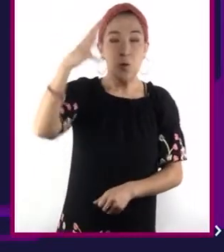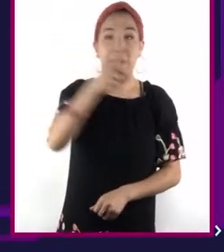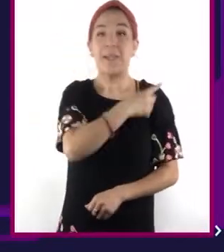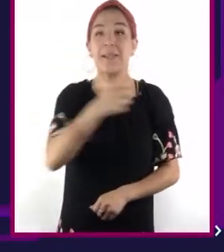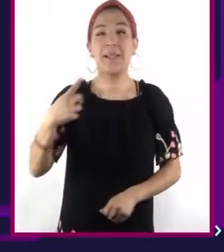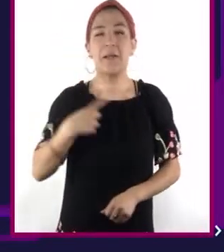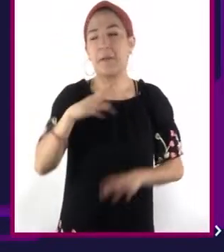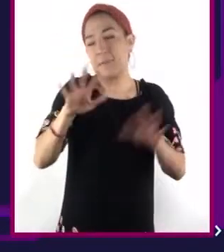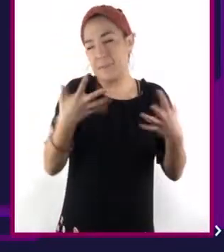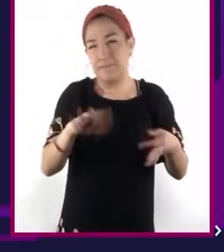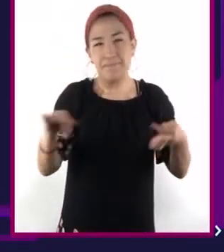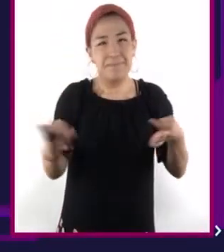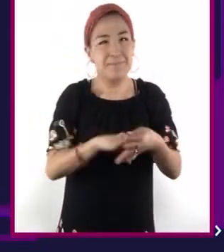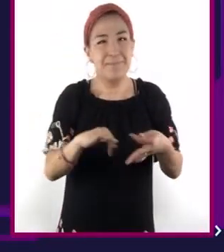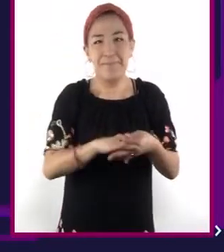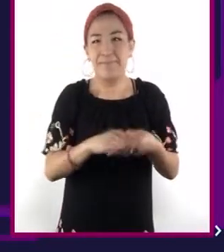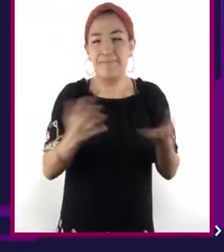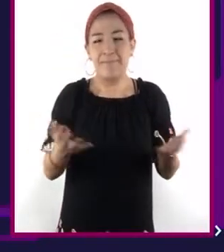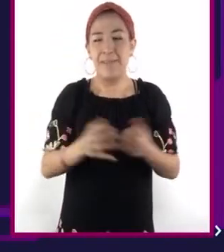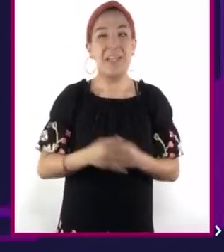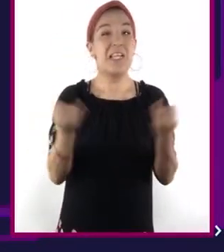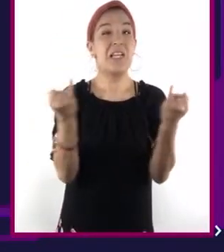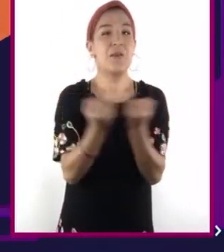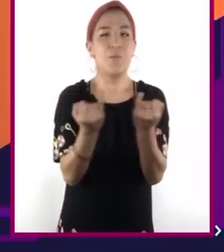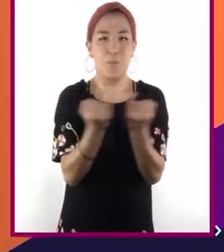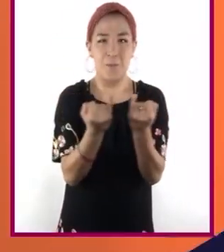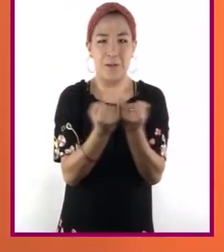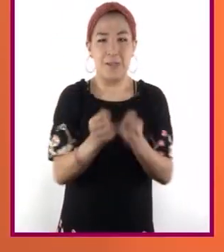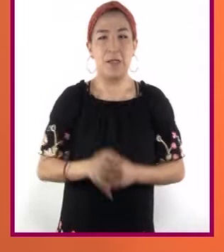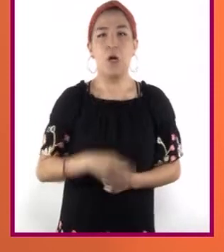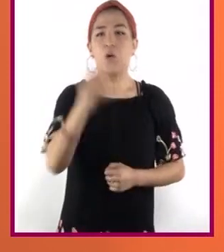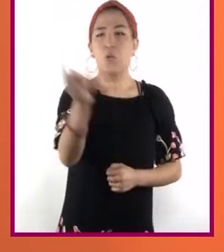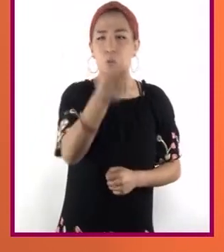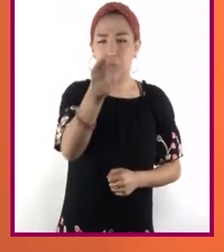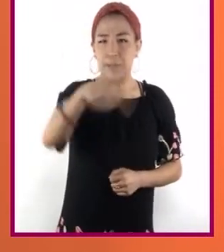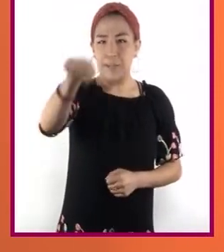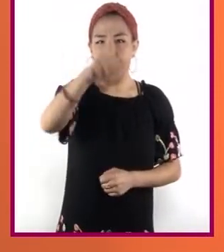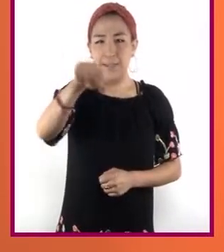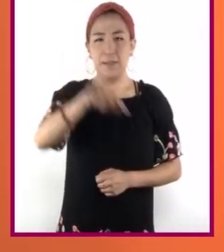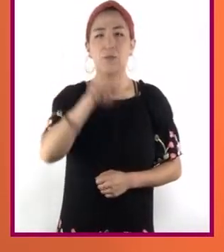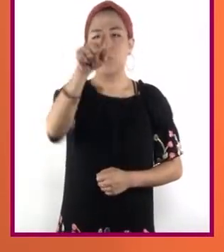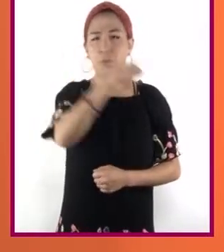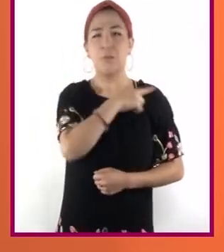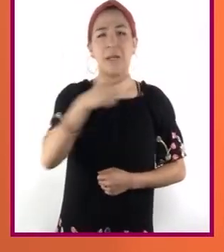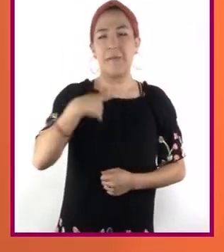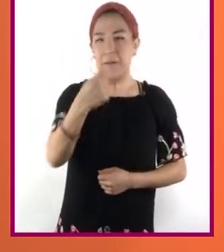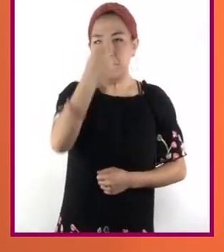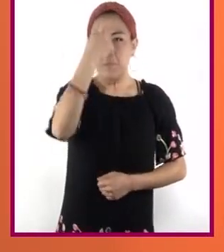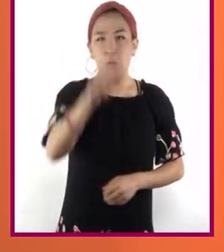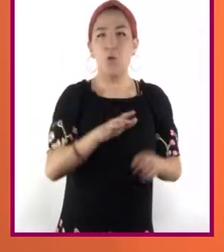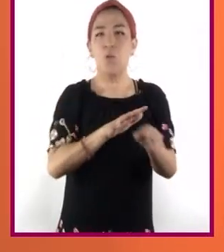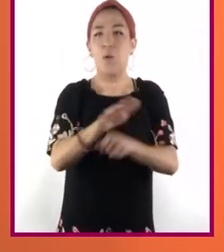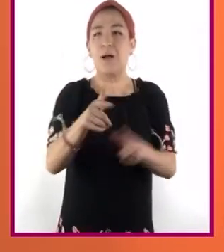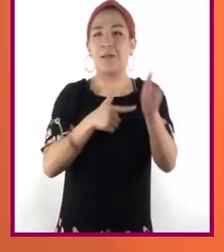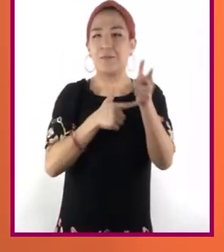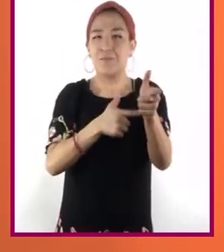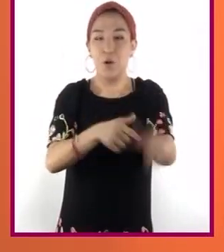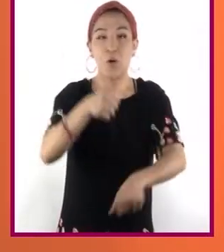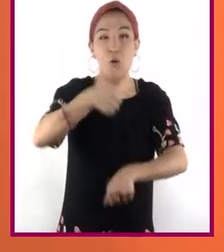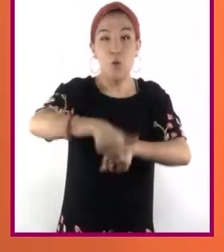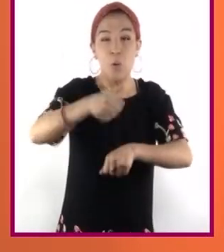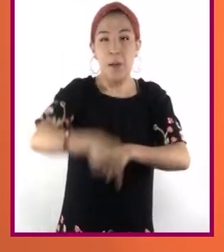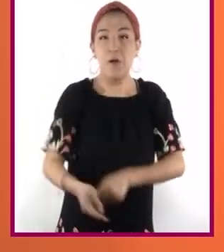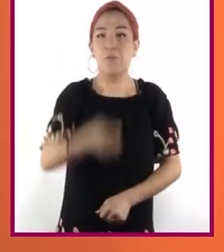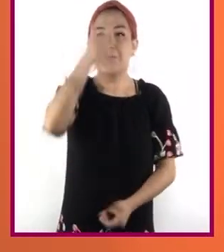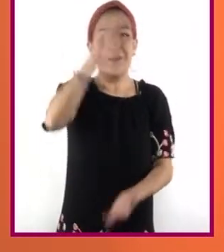ser aproximadamente igual. Ustedes en casa inventen su propia secuencia de 20